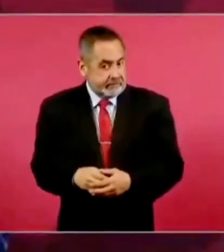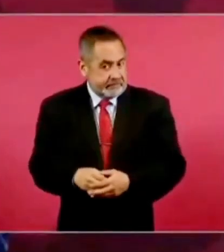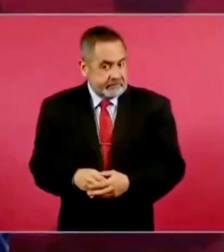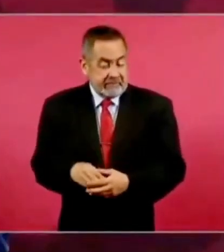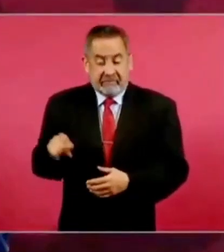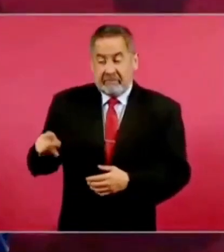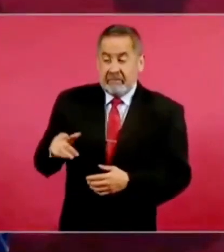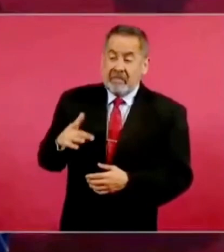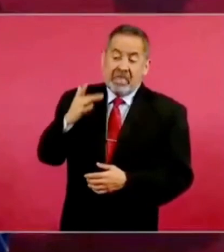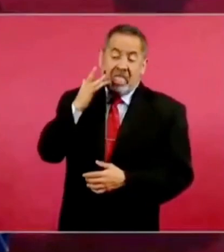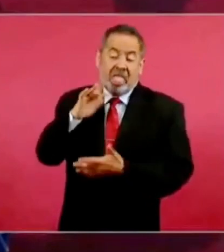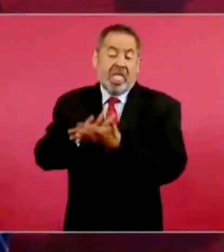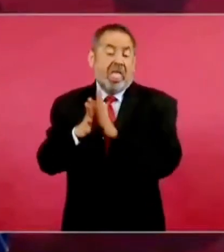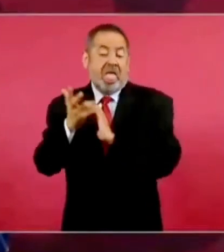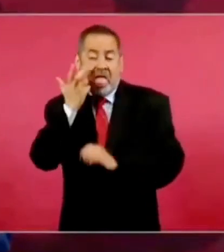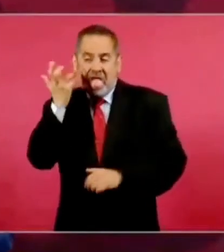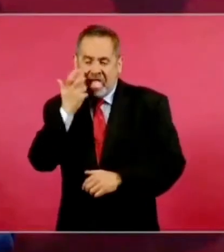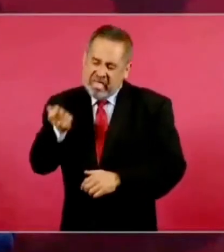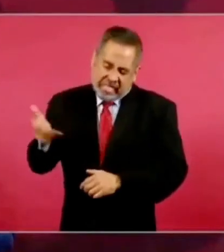refinado,